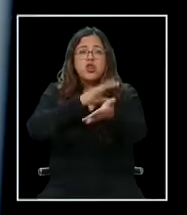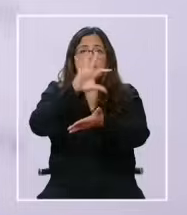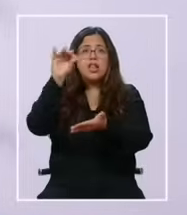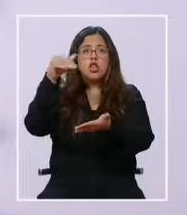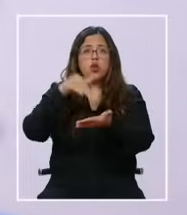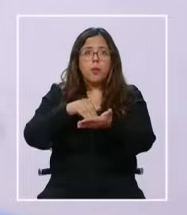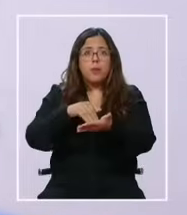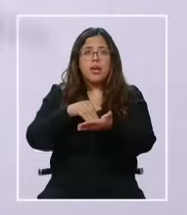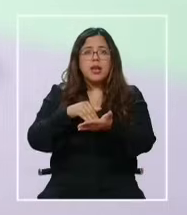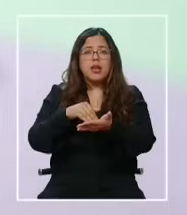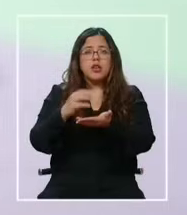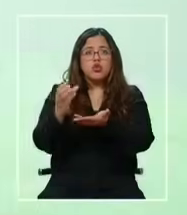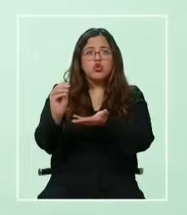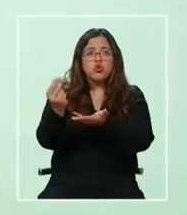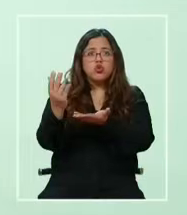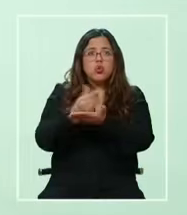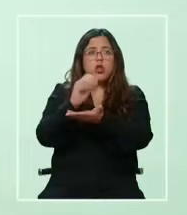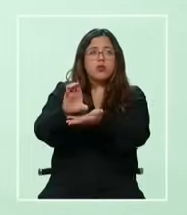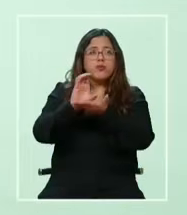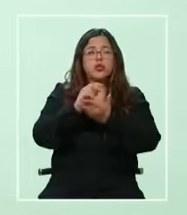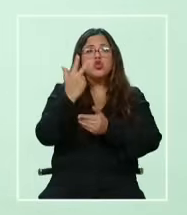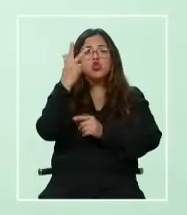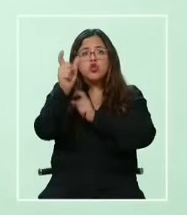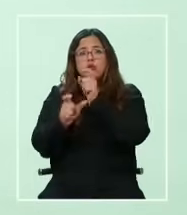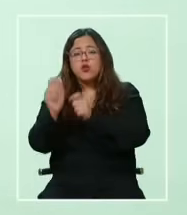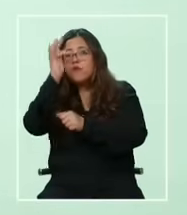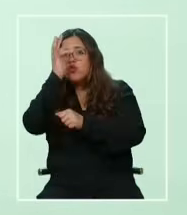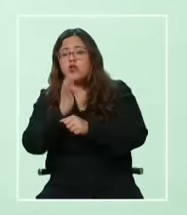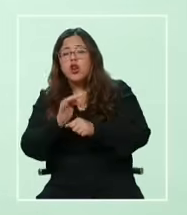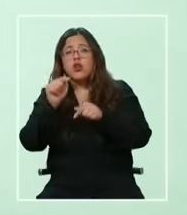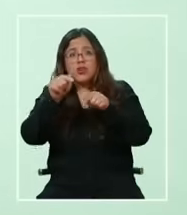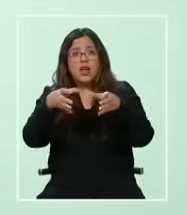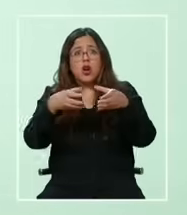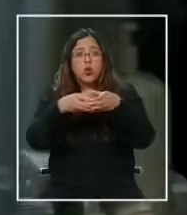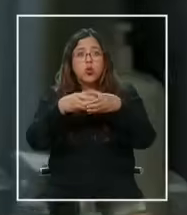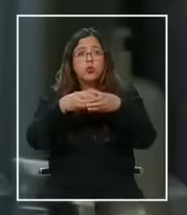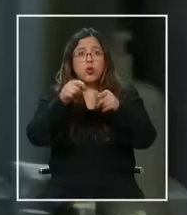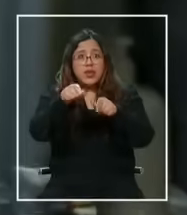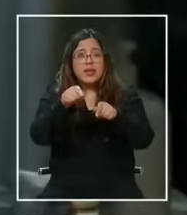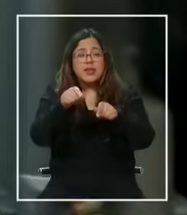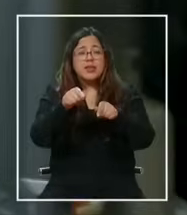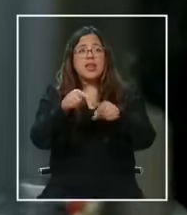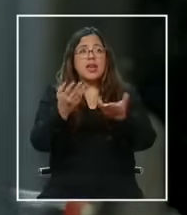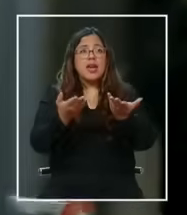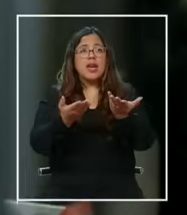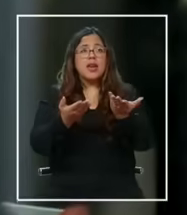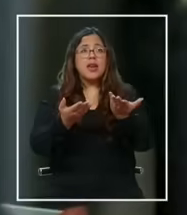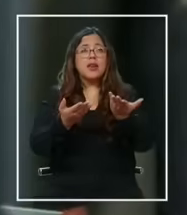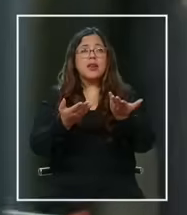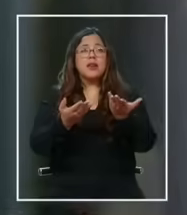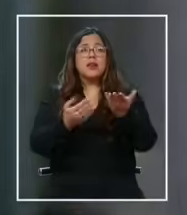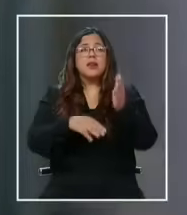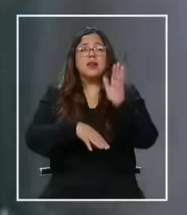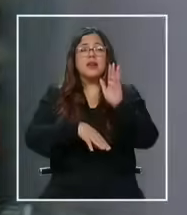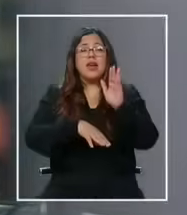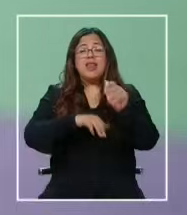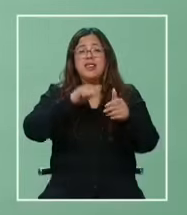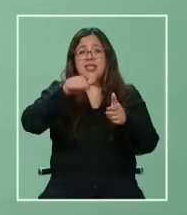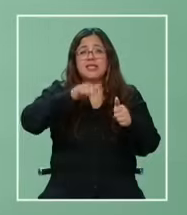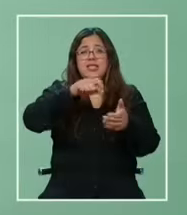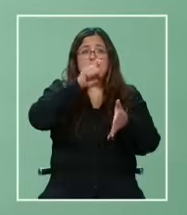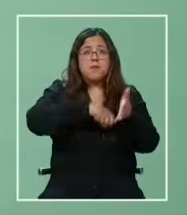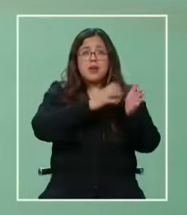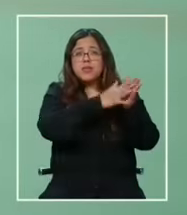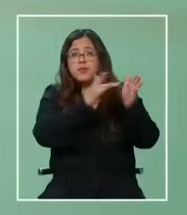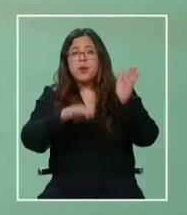sobretiempo y así al menos ocho empleados solo de este conaf regional sobrepasaron en el tramo de 16 meses